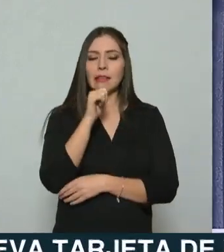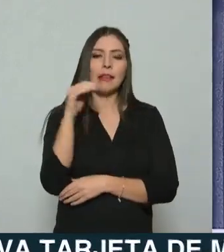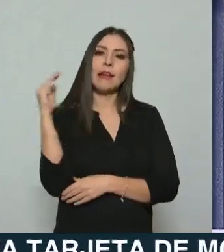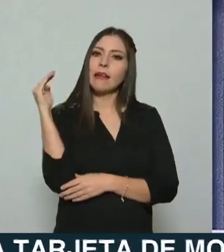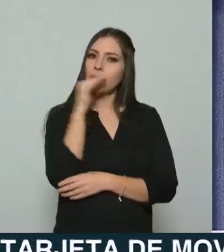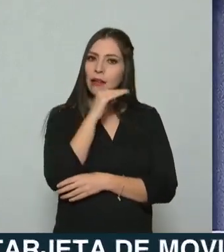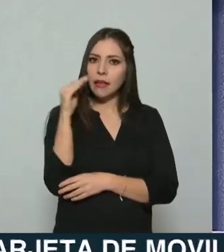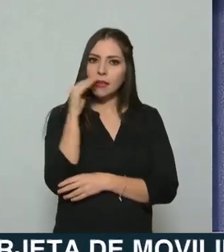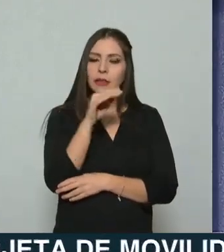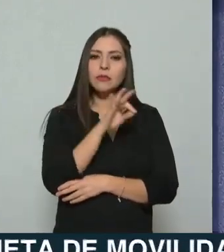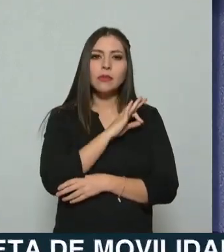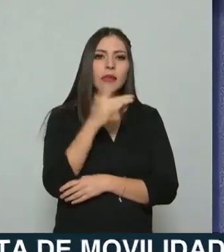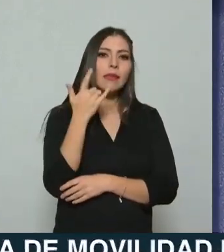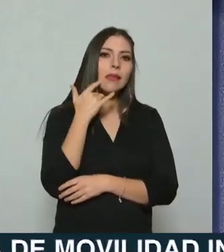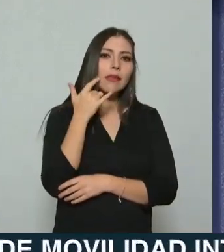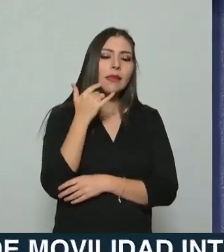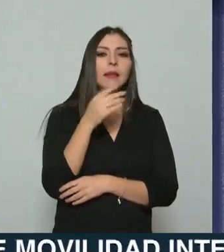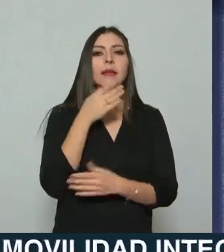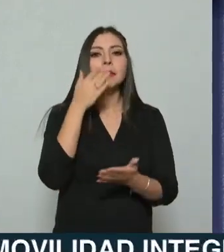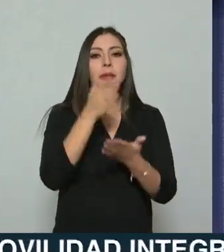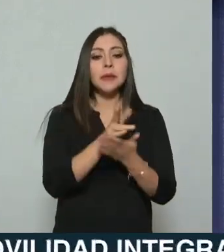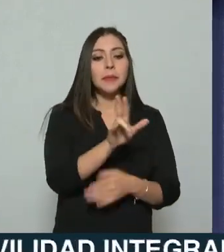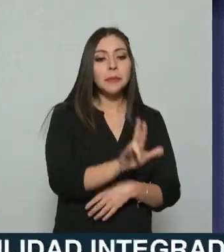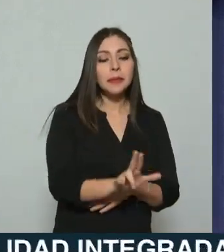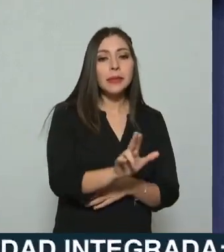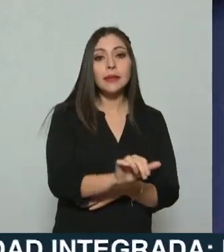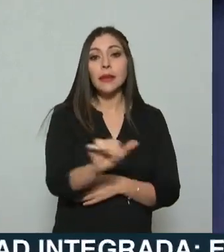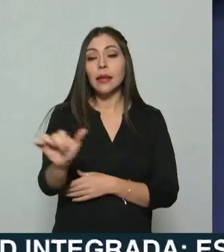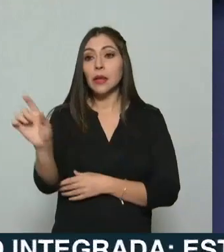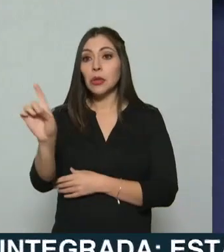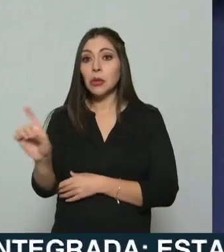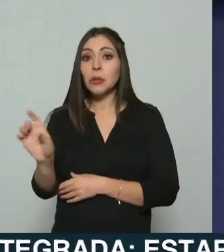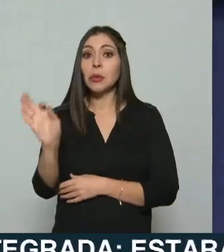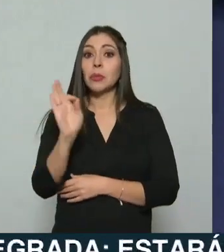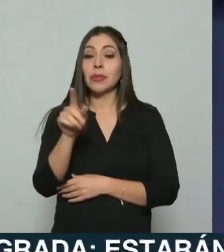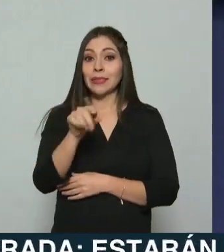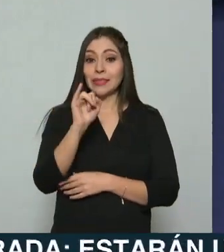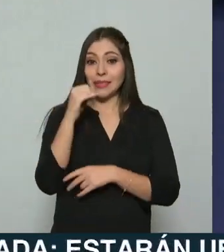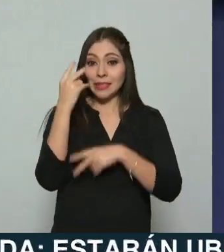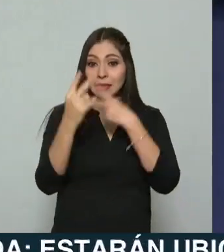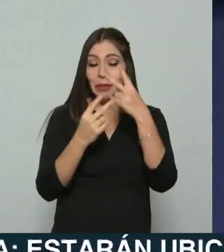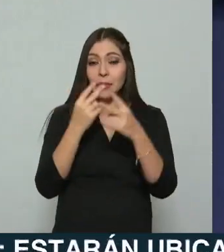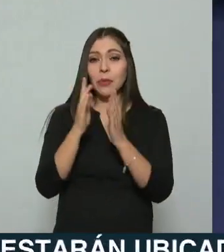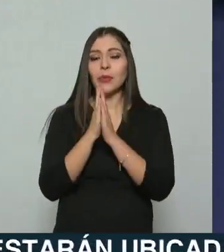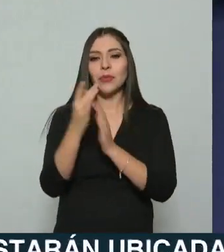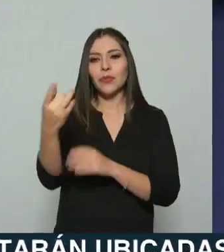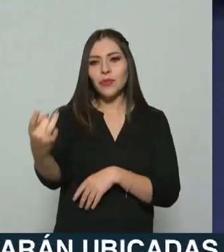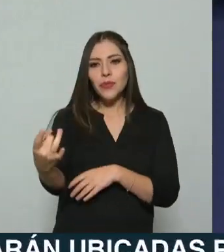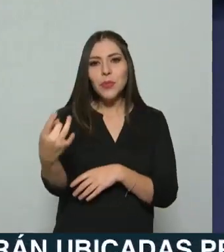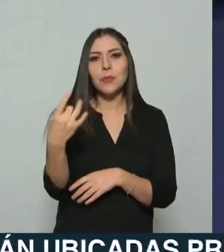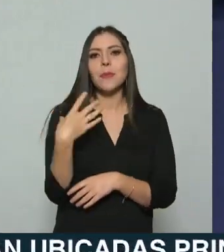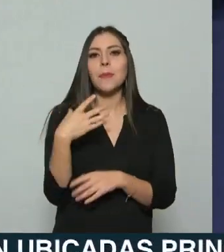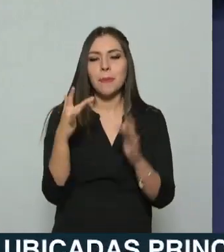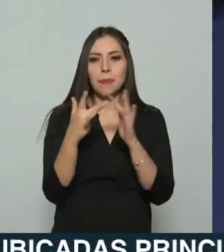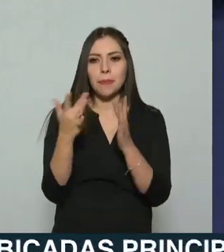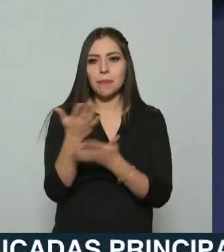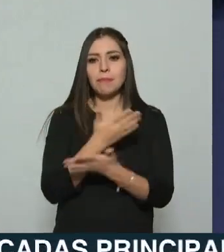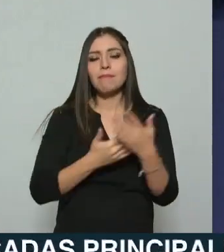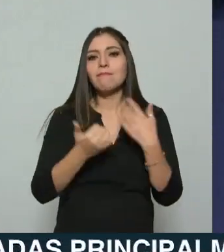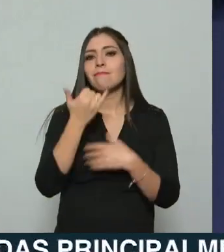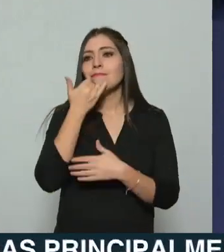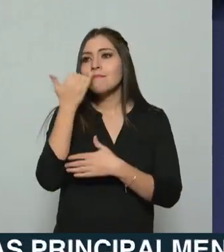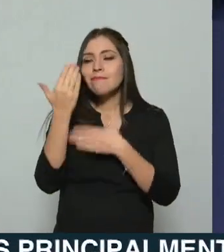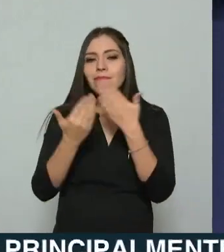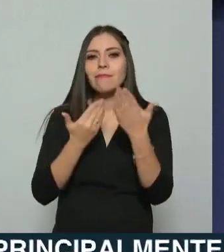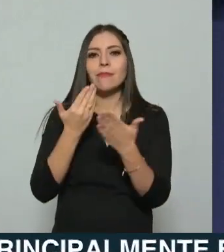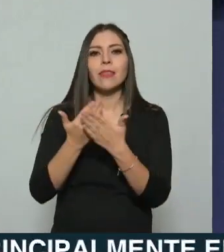martes a domingo. Por favor, si lo hace, por favor, compártanos sus opiniones a través de las redes sociales. Una disculpa para Santiago Pérez García,